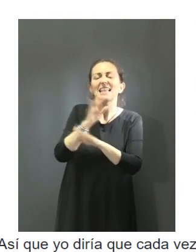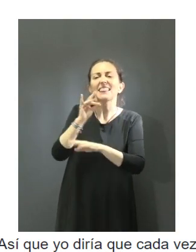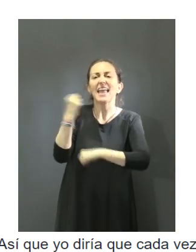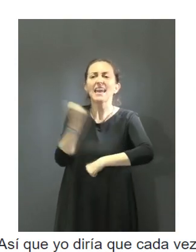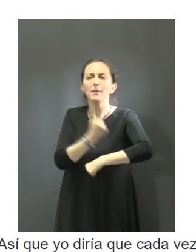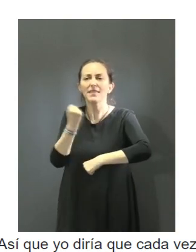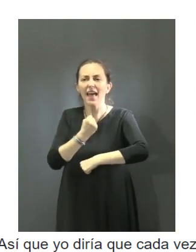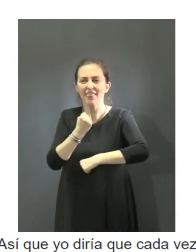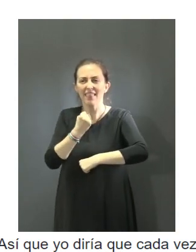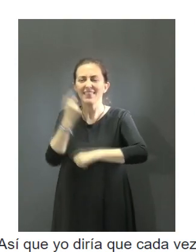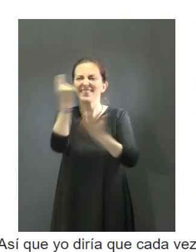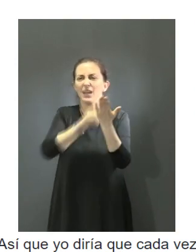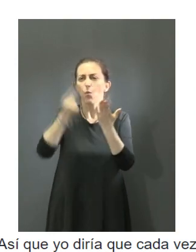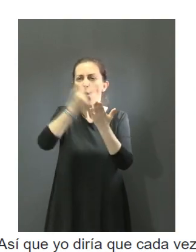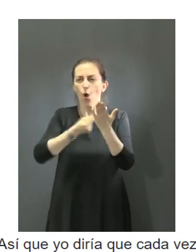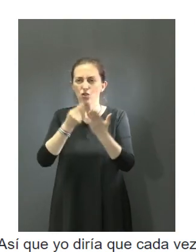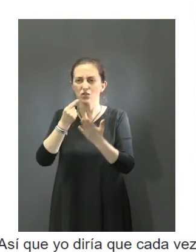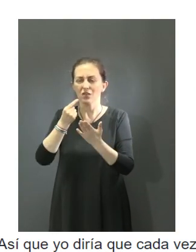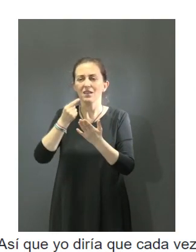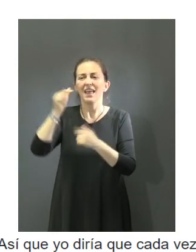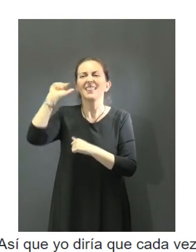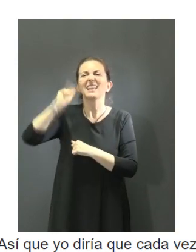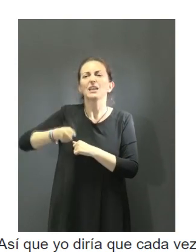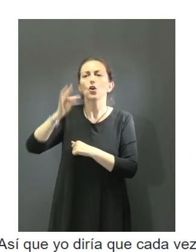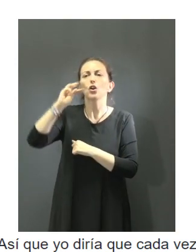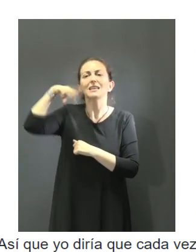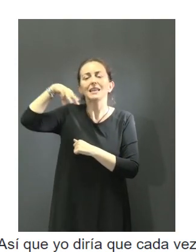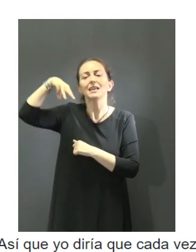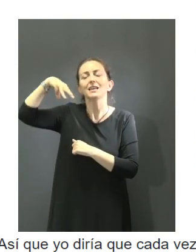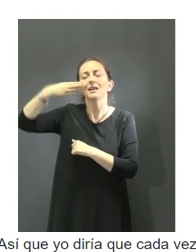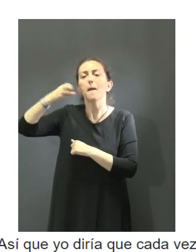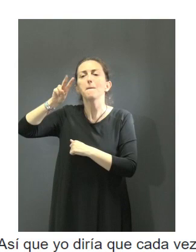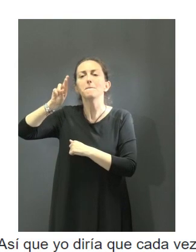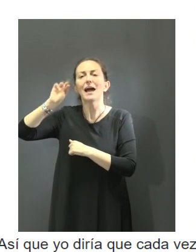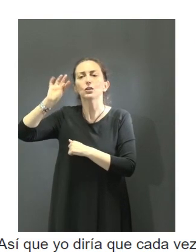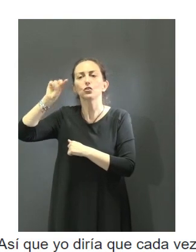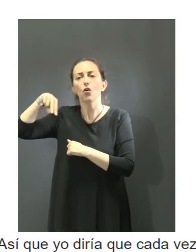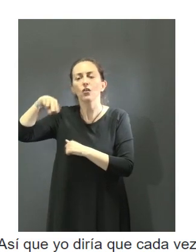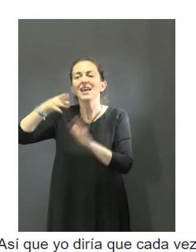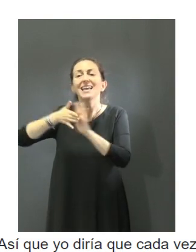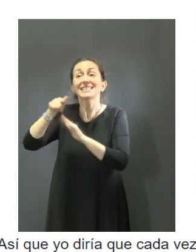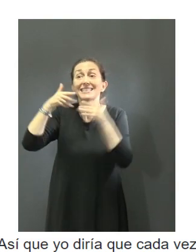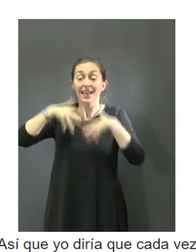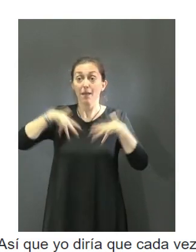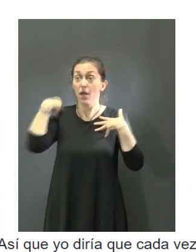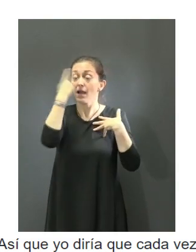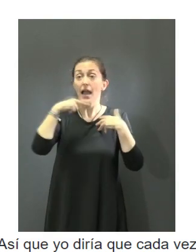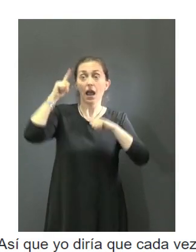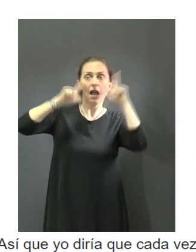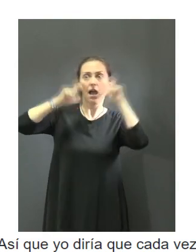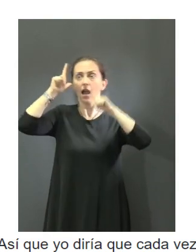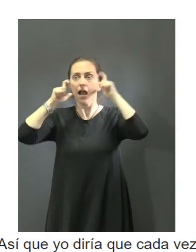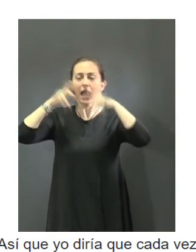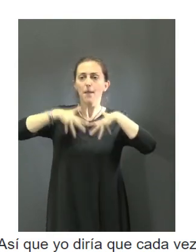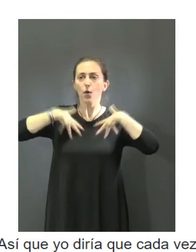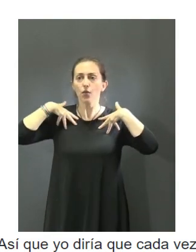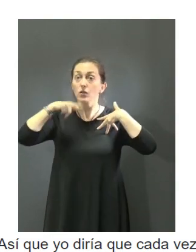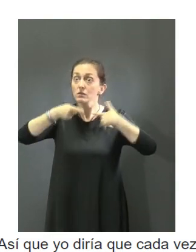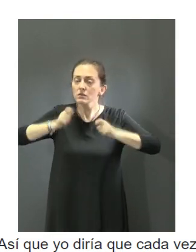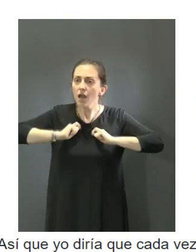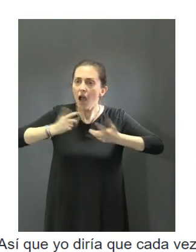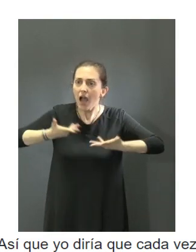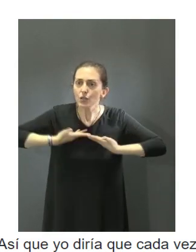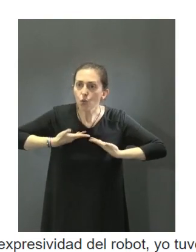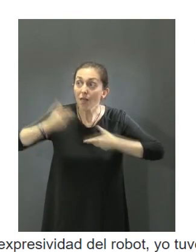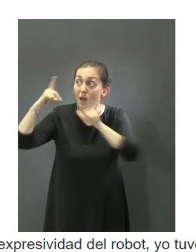hizo la presentación porque lo que mostraba es cómo, con un carácter animado, muestran emociones. Y eso es la misma historia en nuestro robot con Japón.